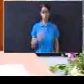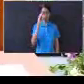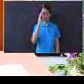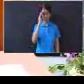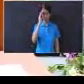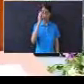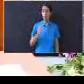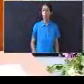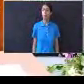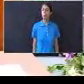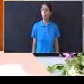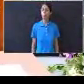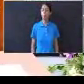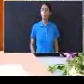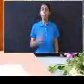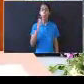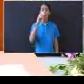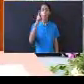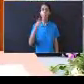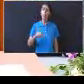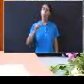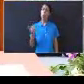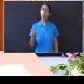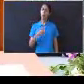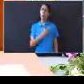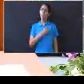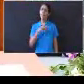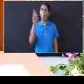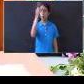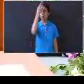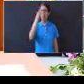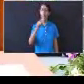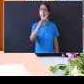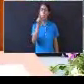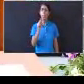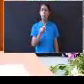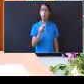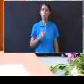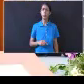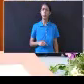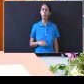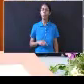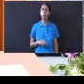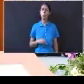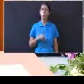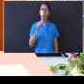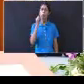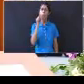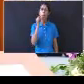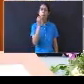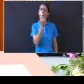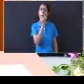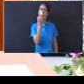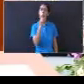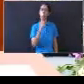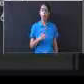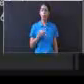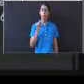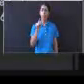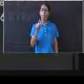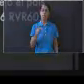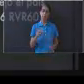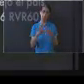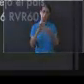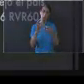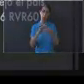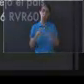Mira otro de los deseos del rey. Y preguntando el rey a la mujer, ella se lo contó. Entonces el rey ordenó